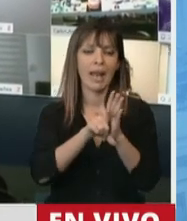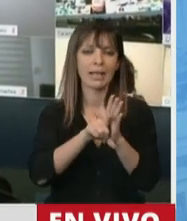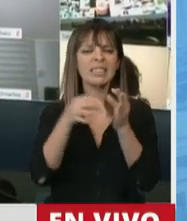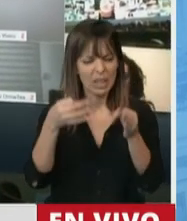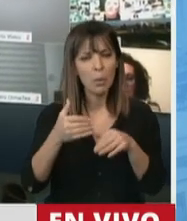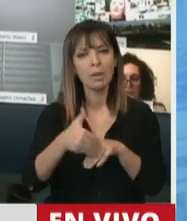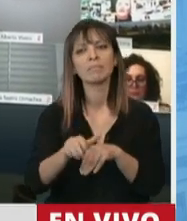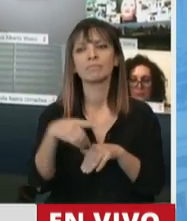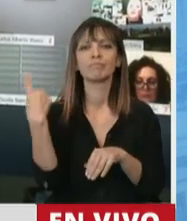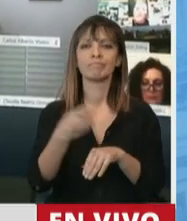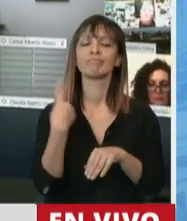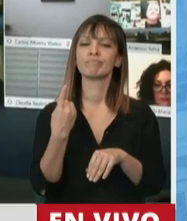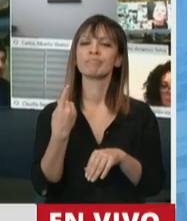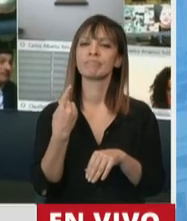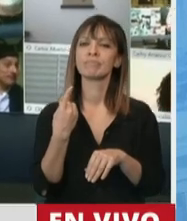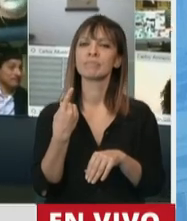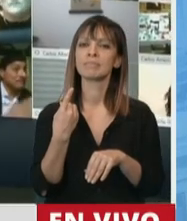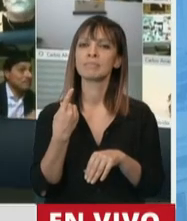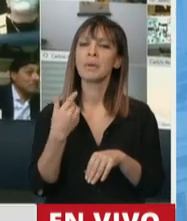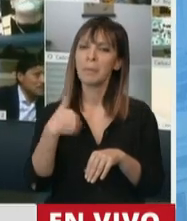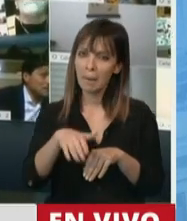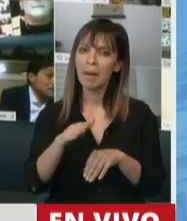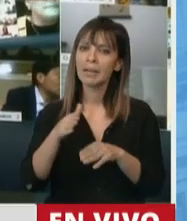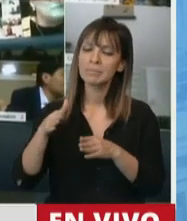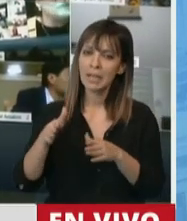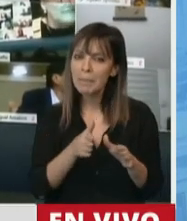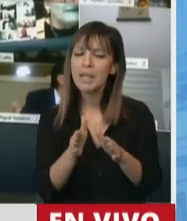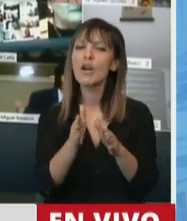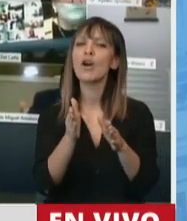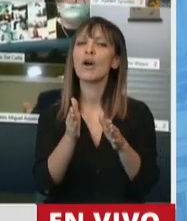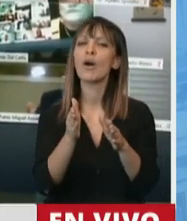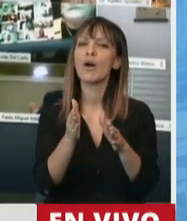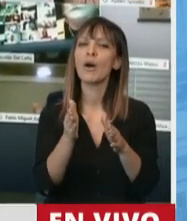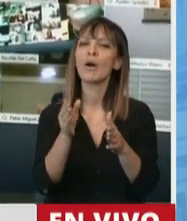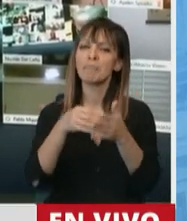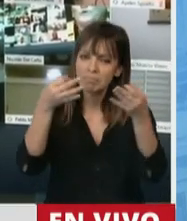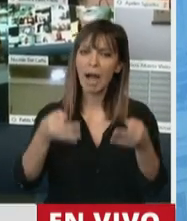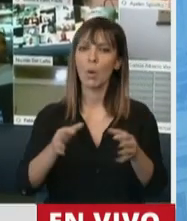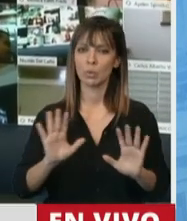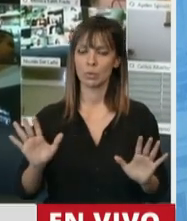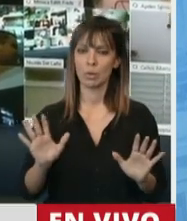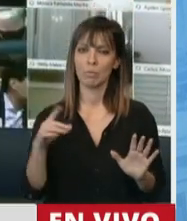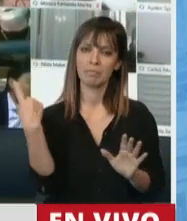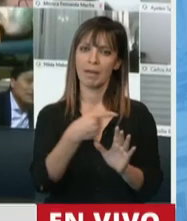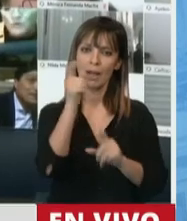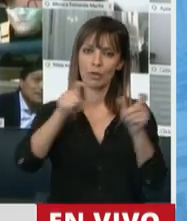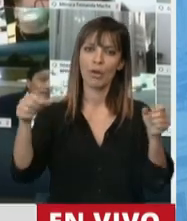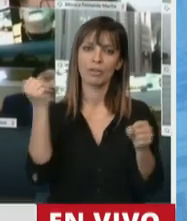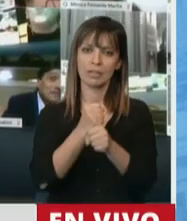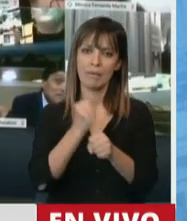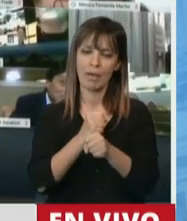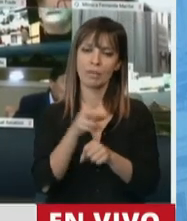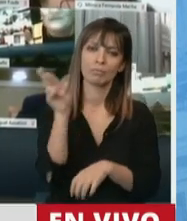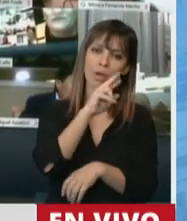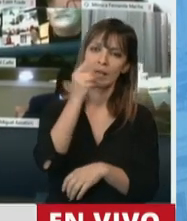vamos a ir por un camino un poco más justo para todos los trabajadores y todas